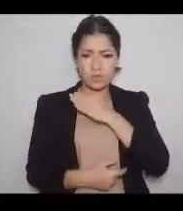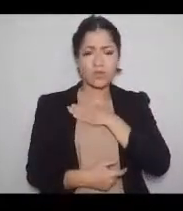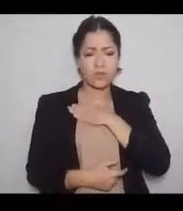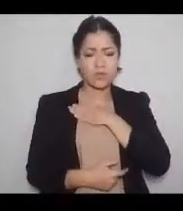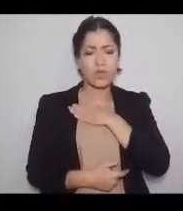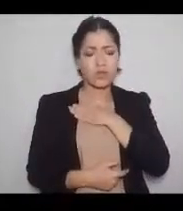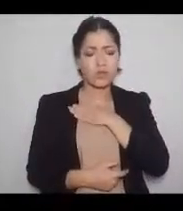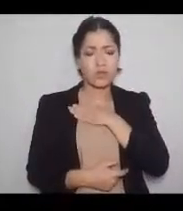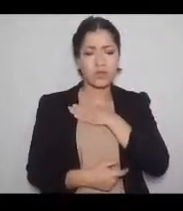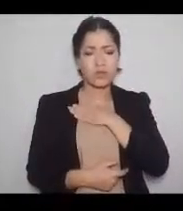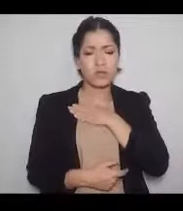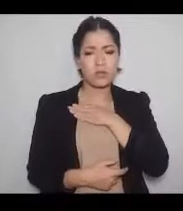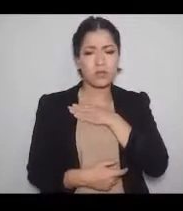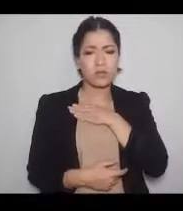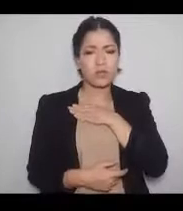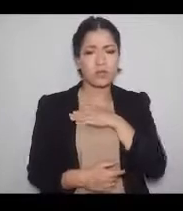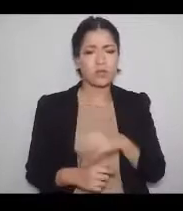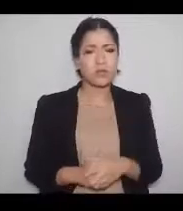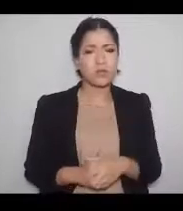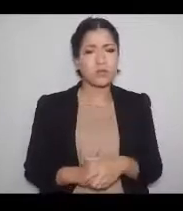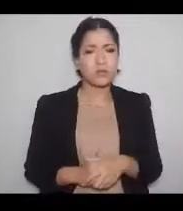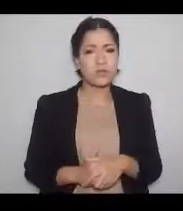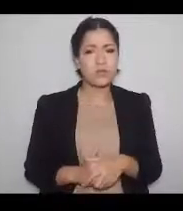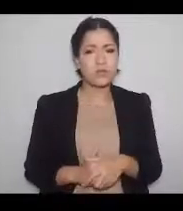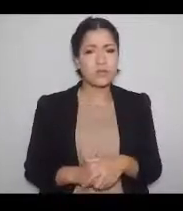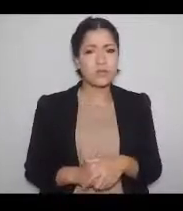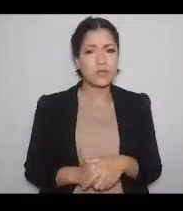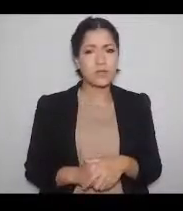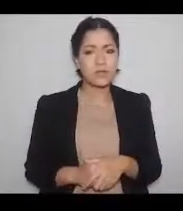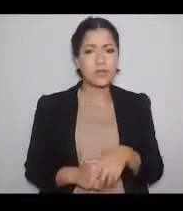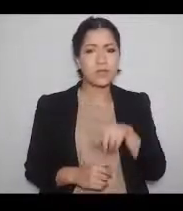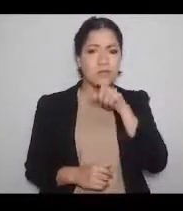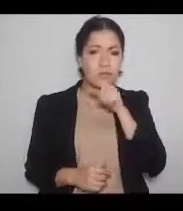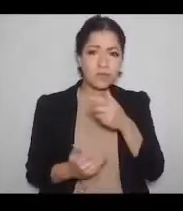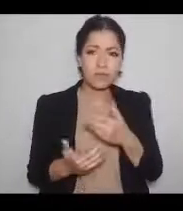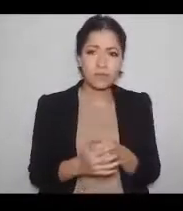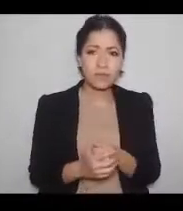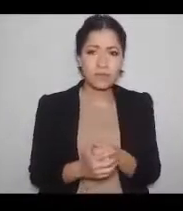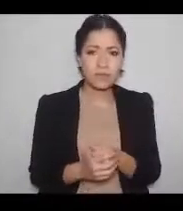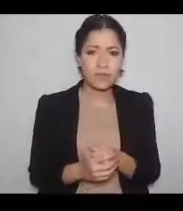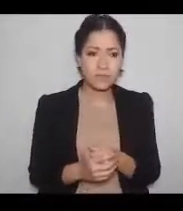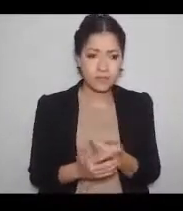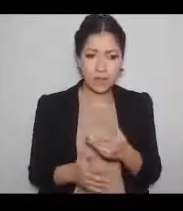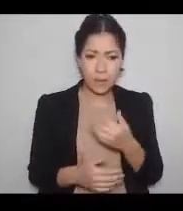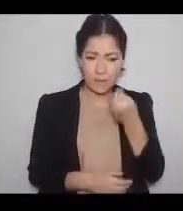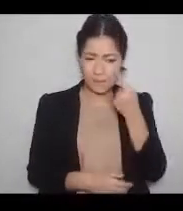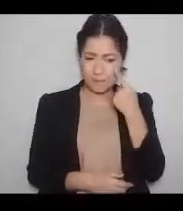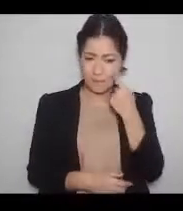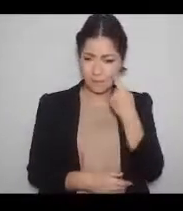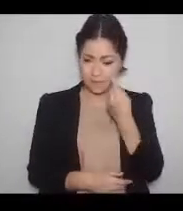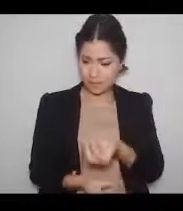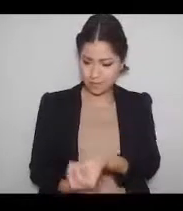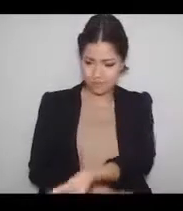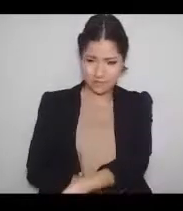Kepler. Yet. ¿Héctor? No. Yet. Toma.